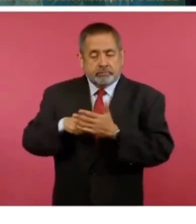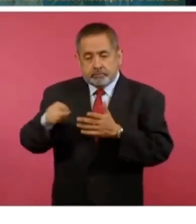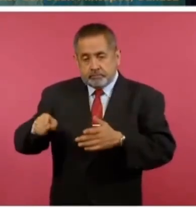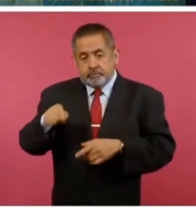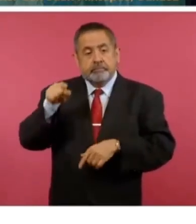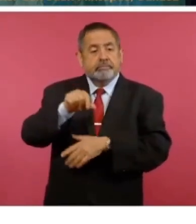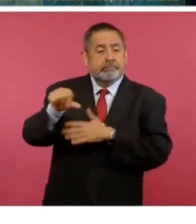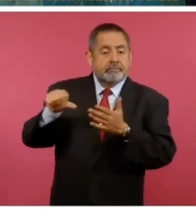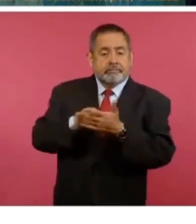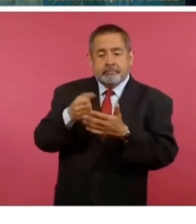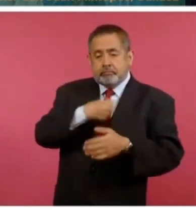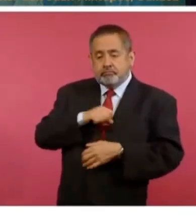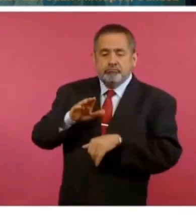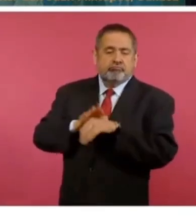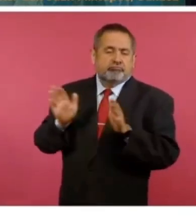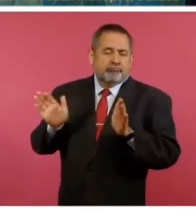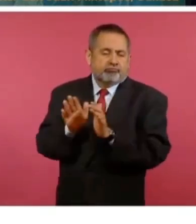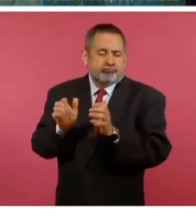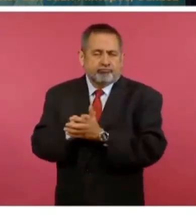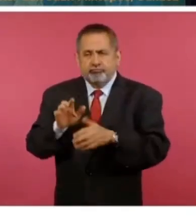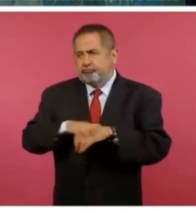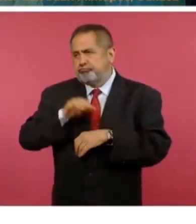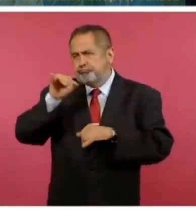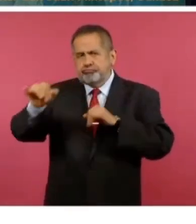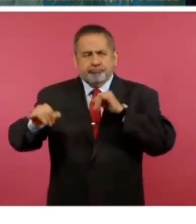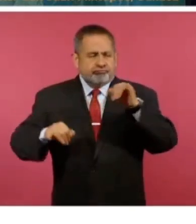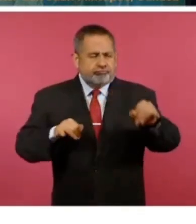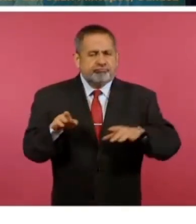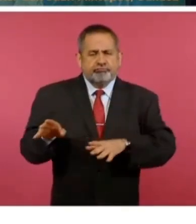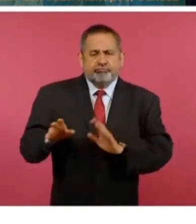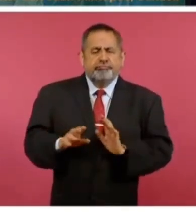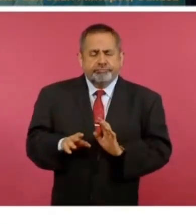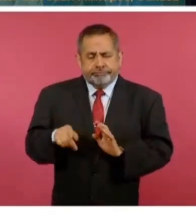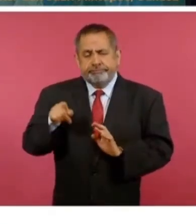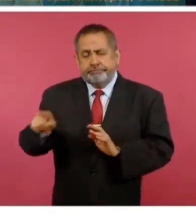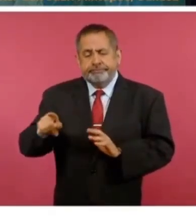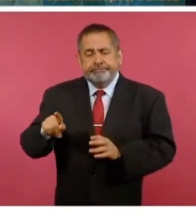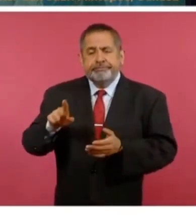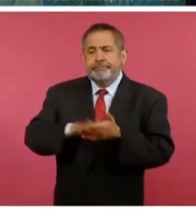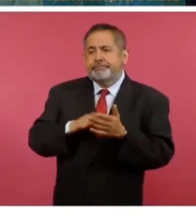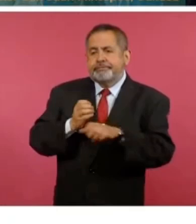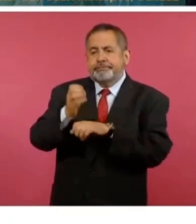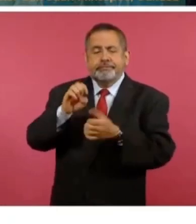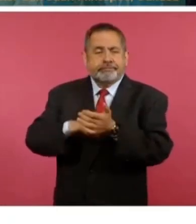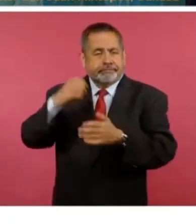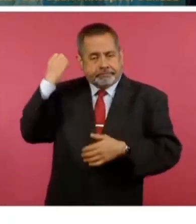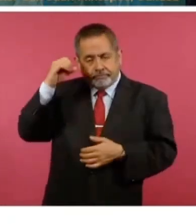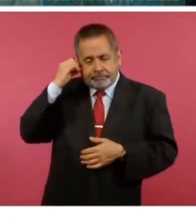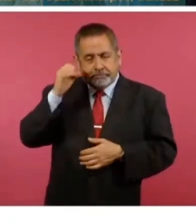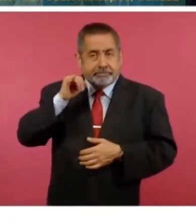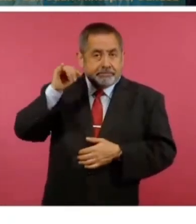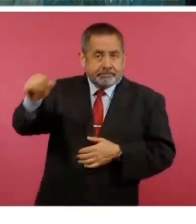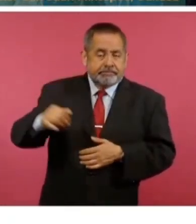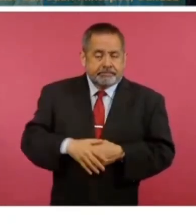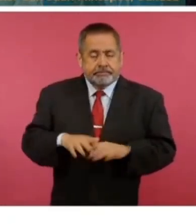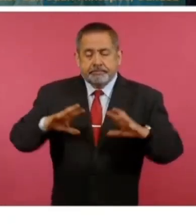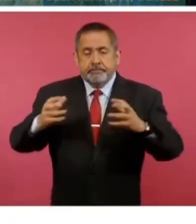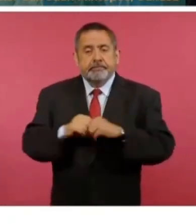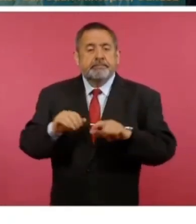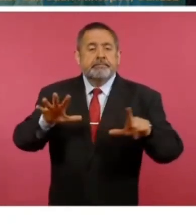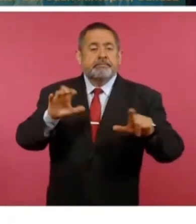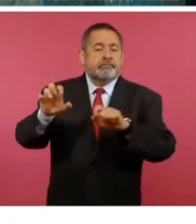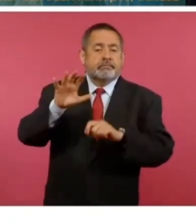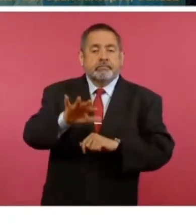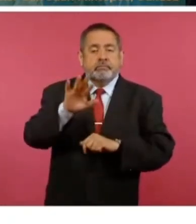son los centros de salud más pequeños, en zonas remotas, sobre todo en estados como Oaxaca. Para las